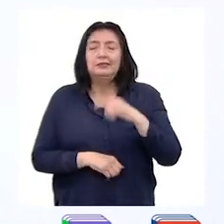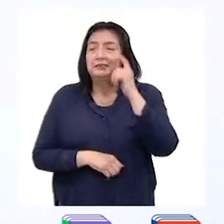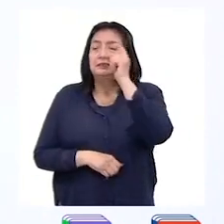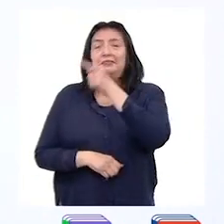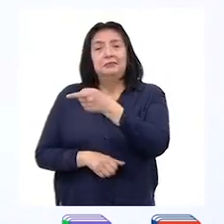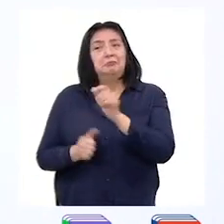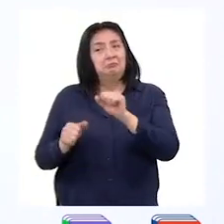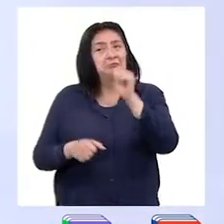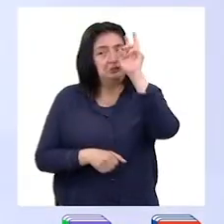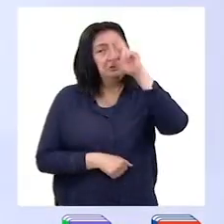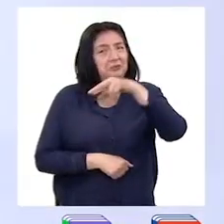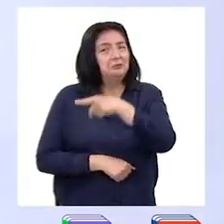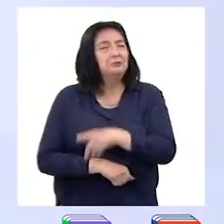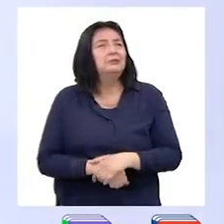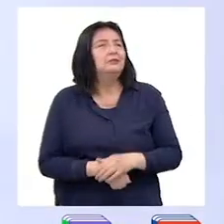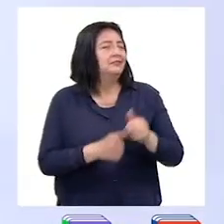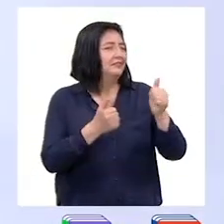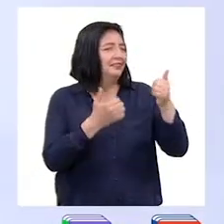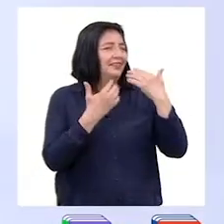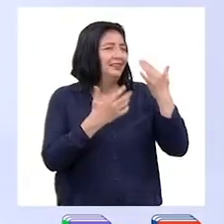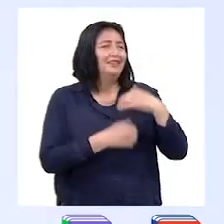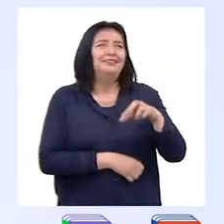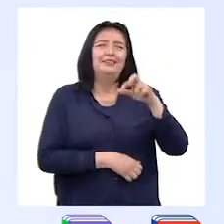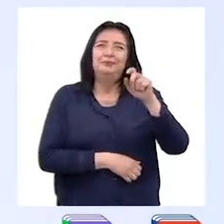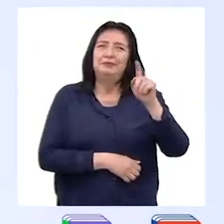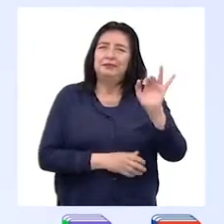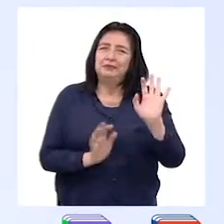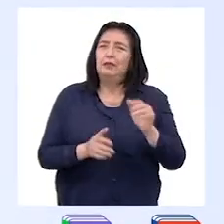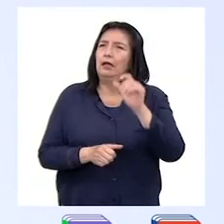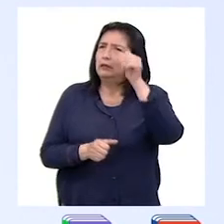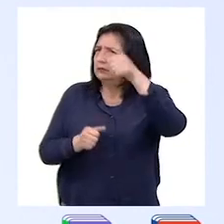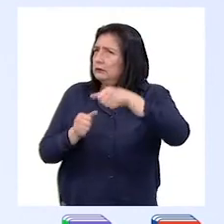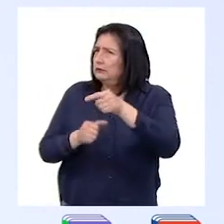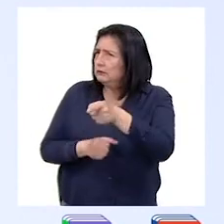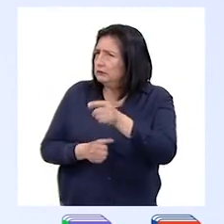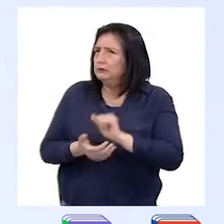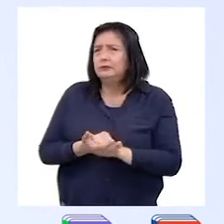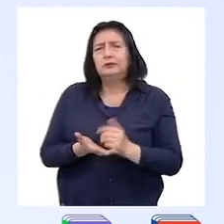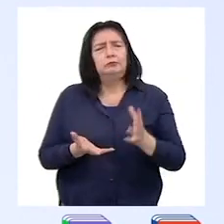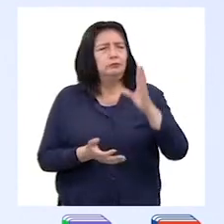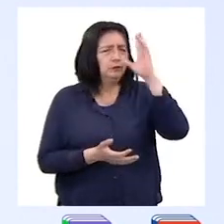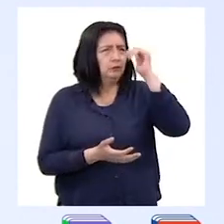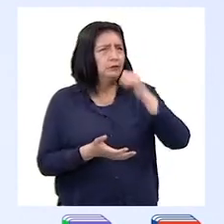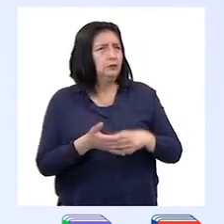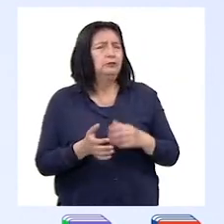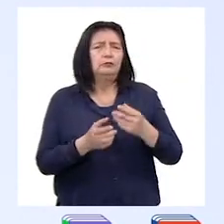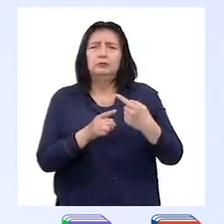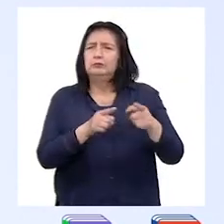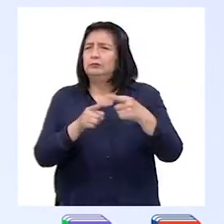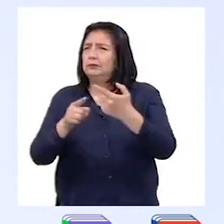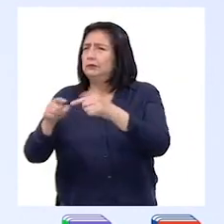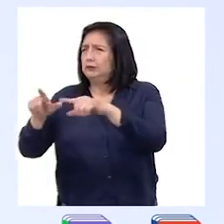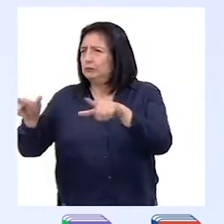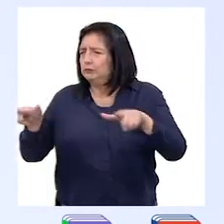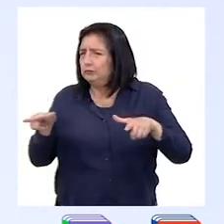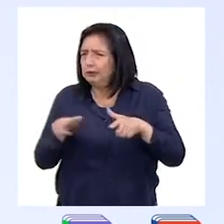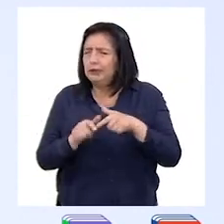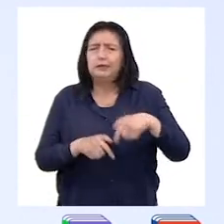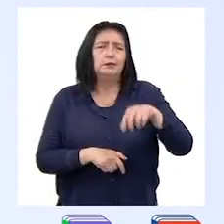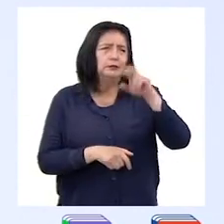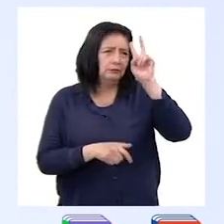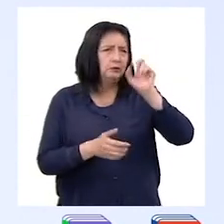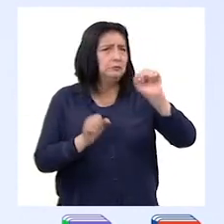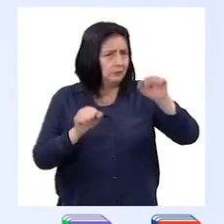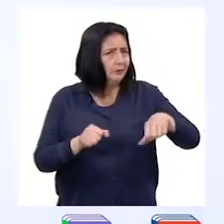Arturo tenía razón. Mil gracias, Patty. Recordemos, chicas y chicos, que en muchos lugares de nuestro país se